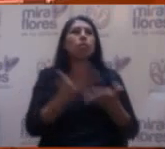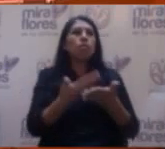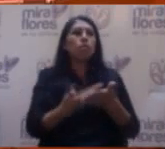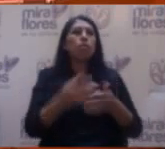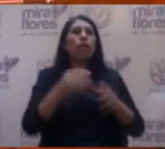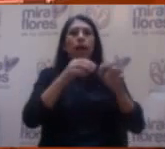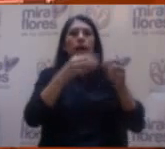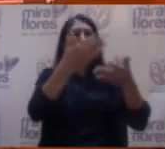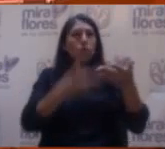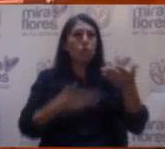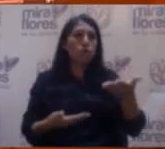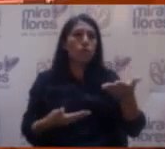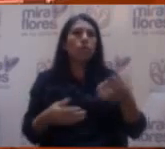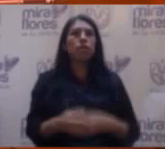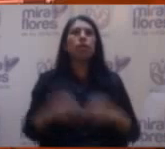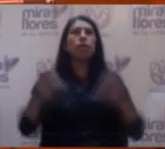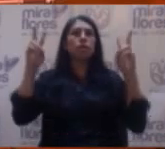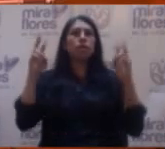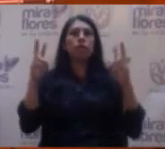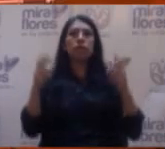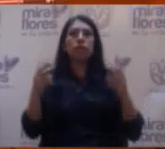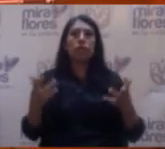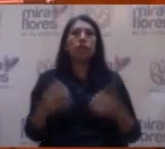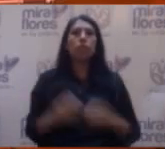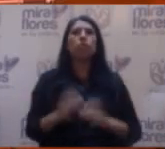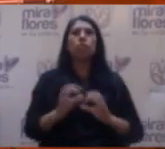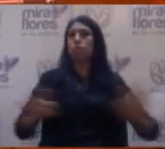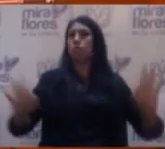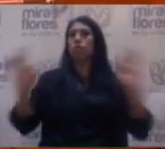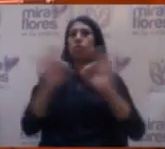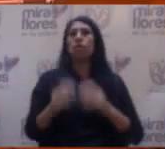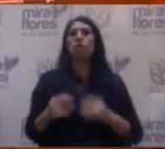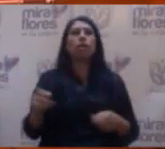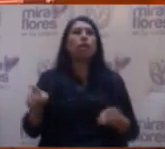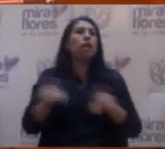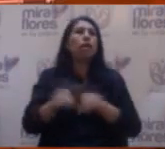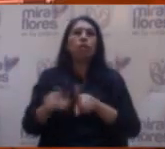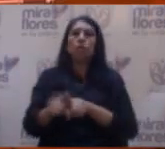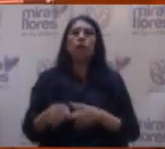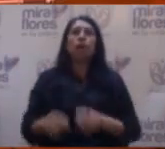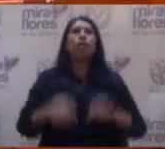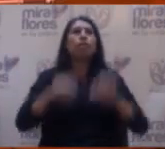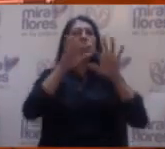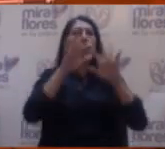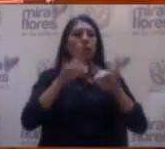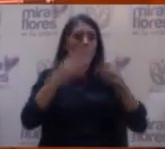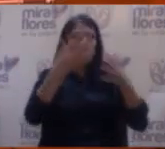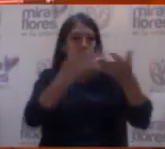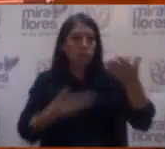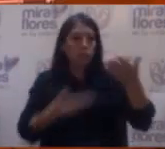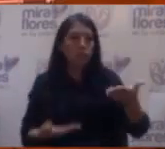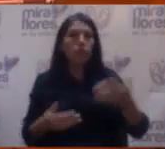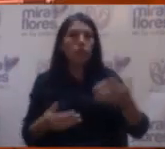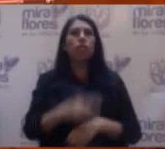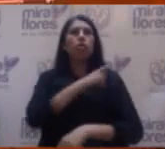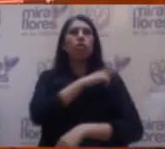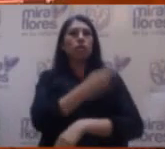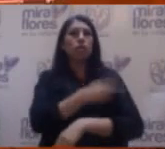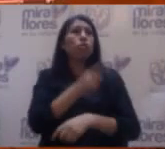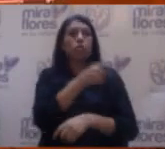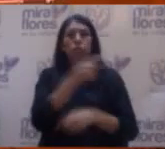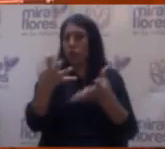han concretado en temas exitosos. También está este informe a disposición de los señores regidores, si lo